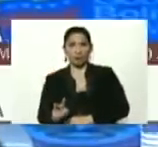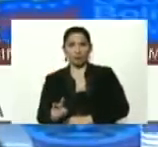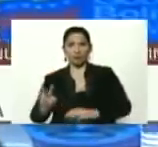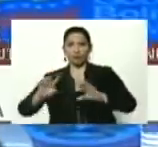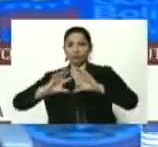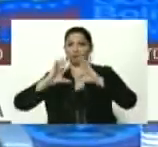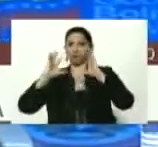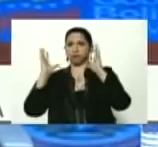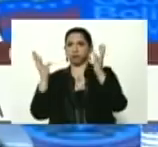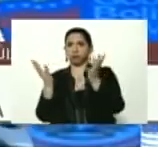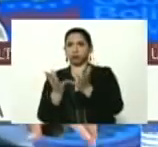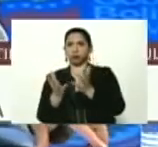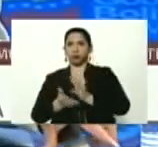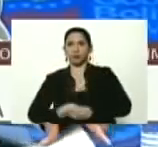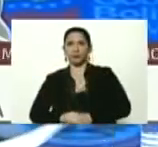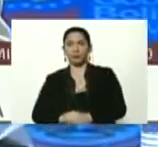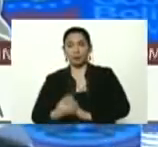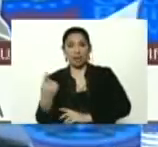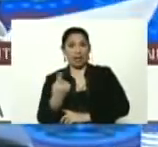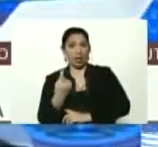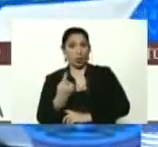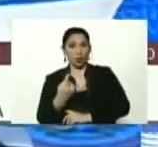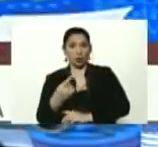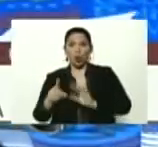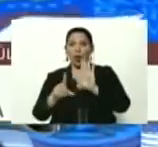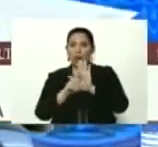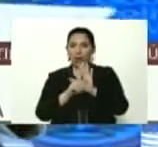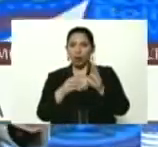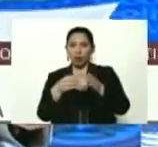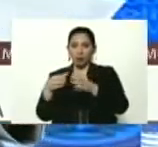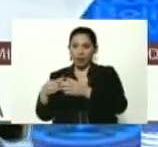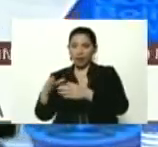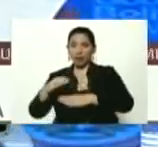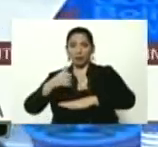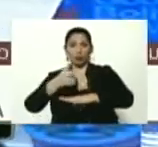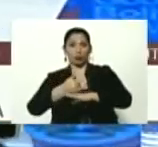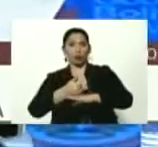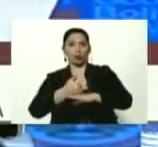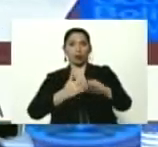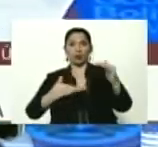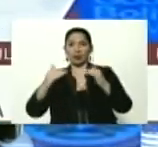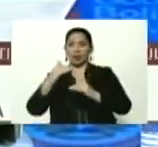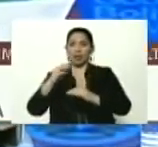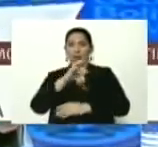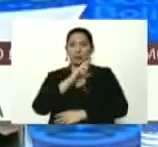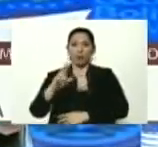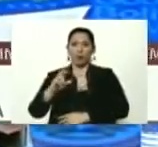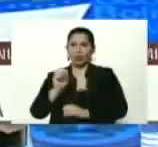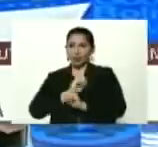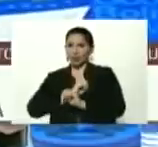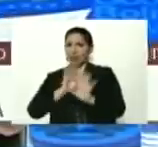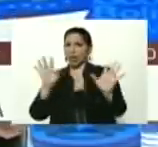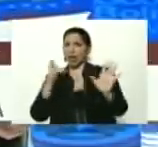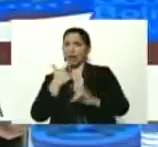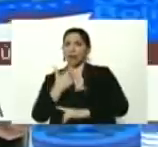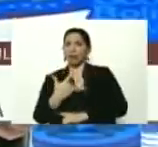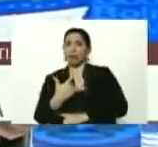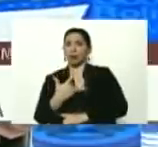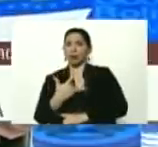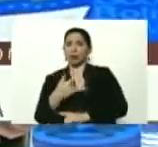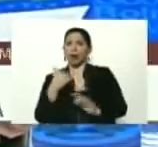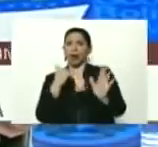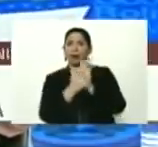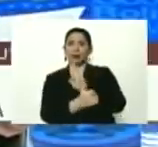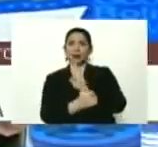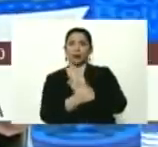nivel internacional. Es el único. La Ley Orgánica de la Procuraduría General de la República es muy clara. En su artículo